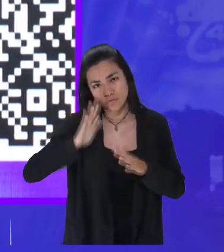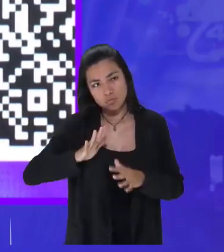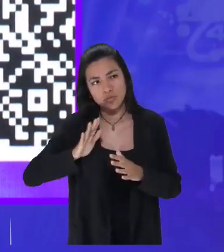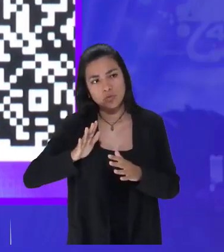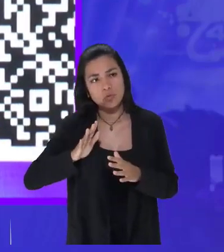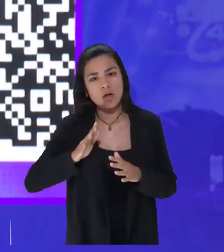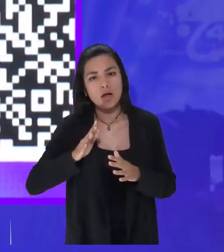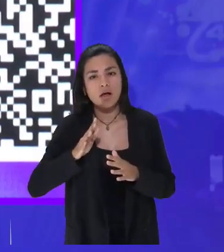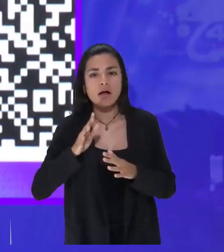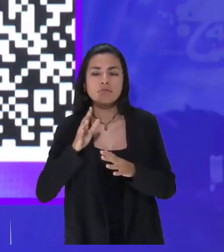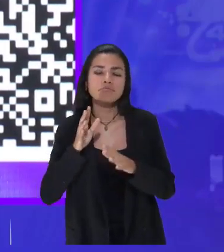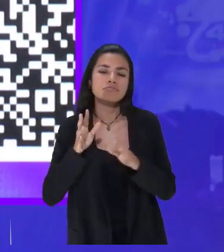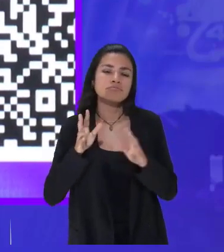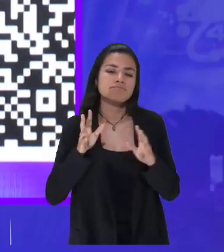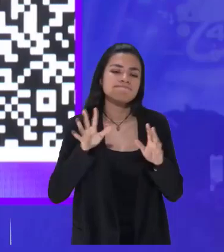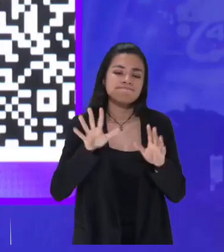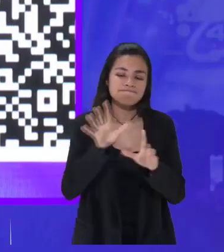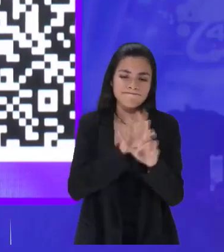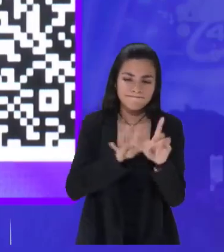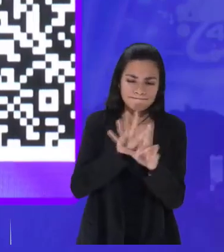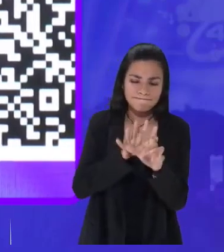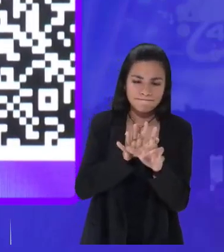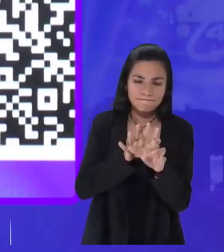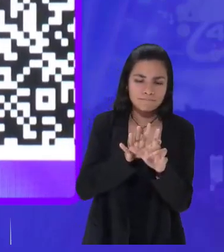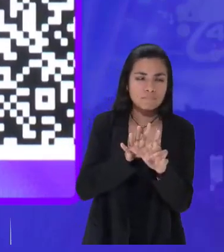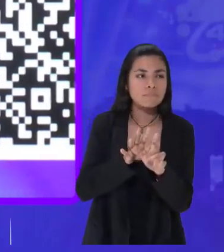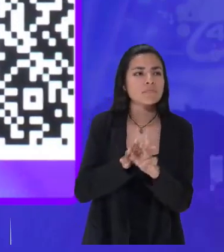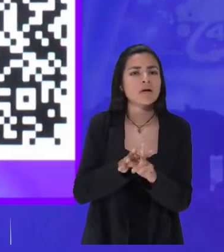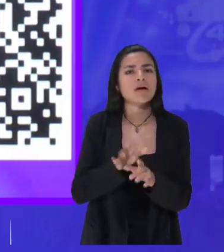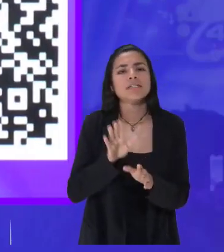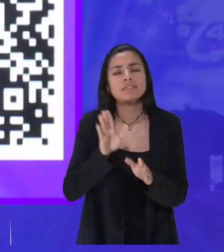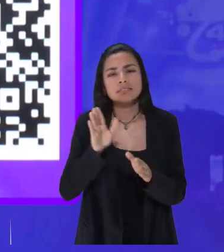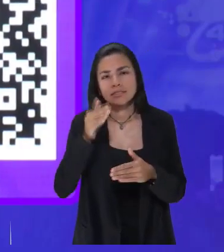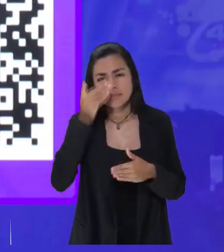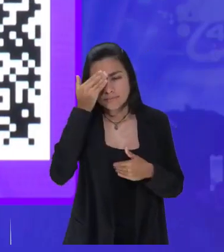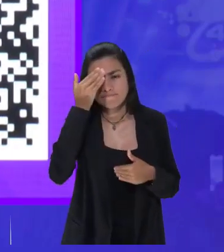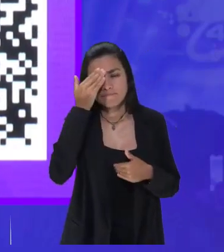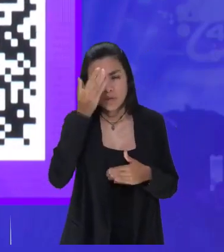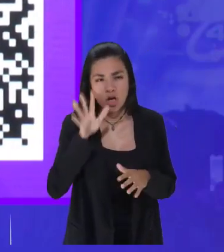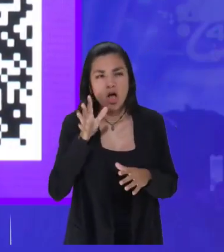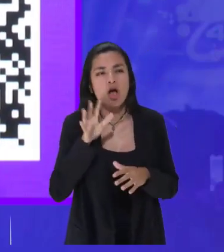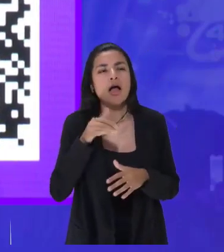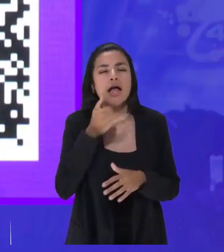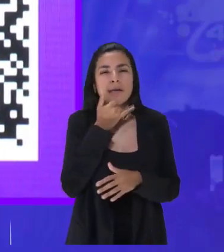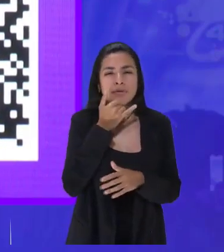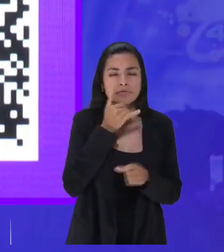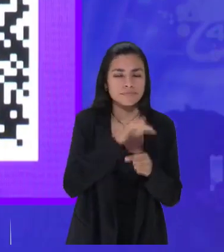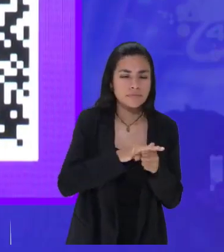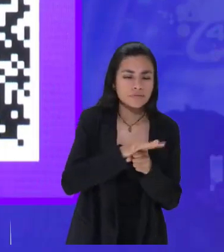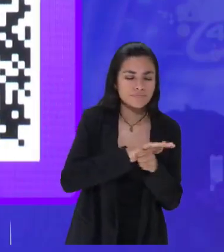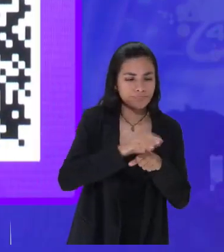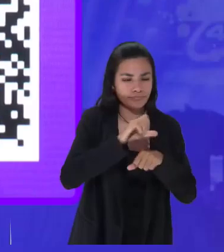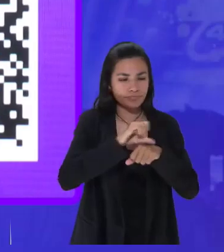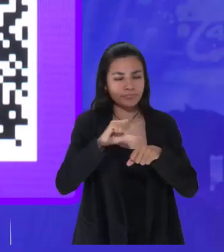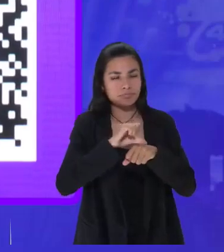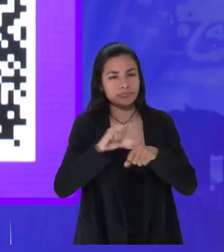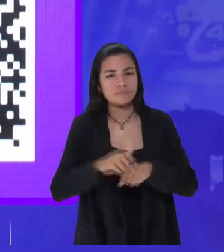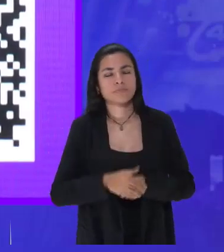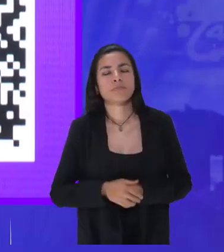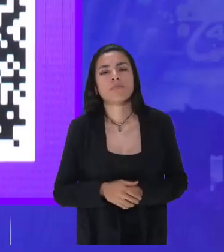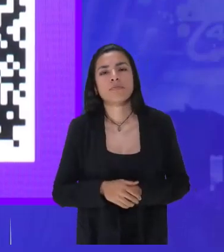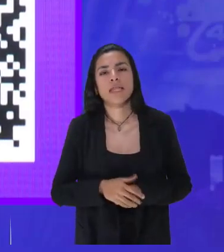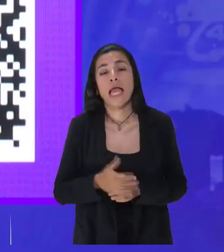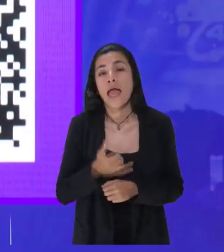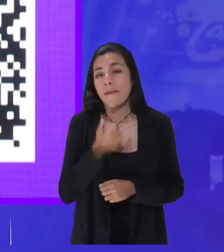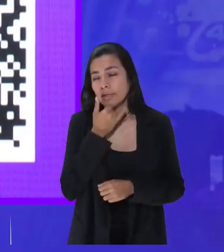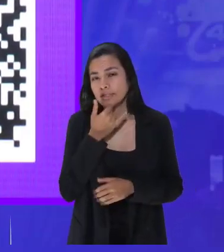es porque no quiere firmártelo, pero tiene pleno conocimiento de cómo va a ocurrir su procedimiento quirúrgico. El asunto